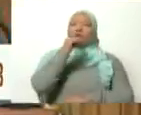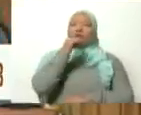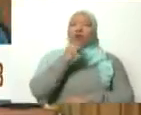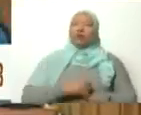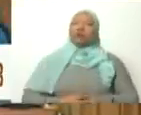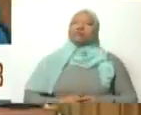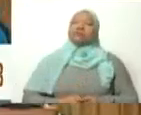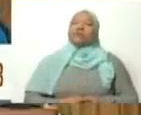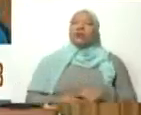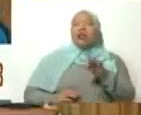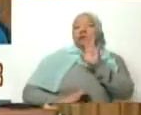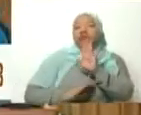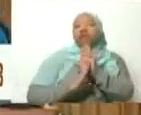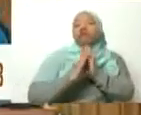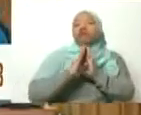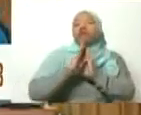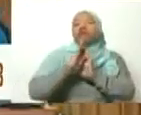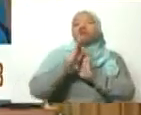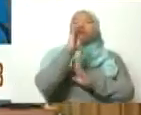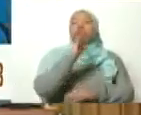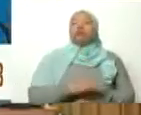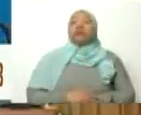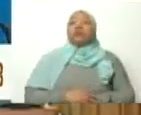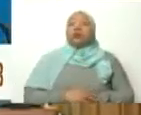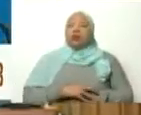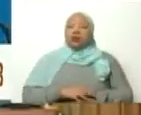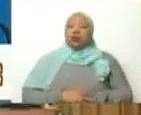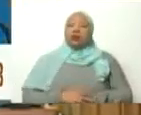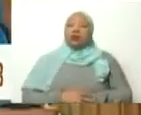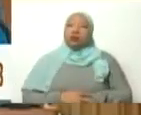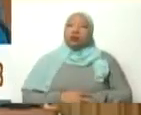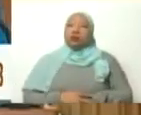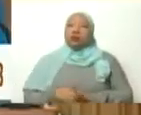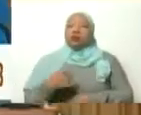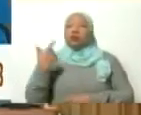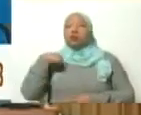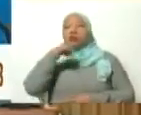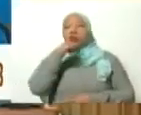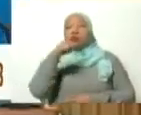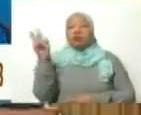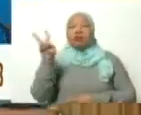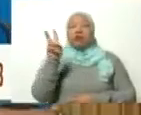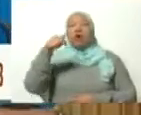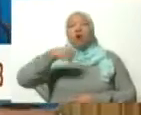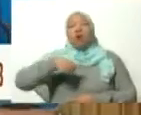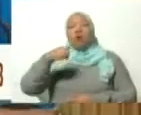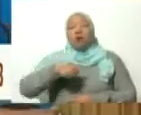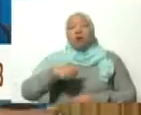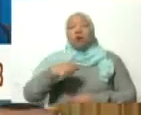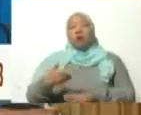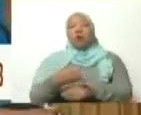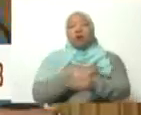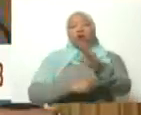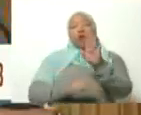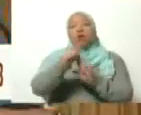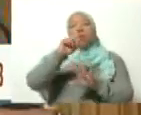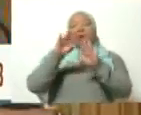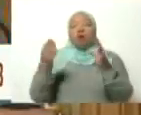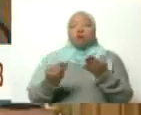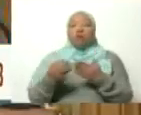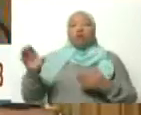encima de la región. Nosotros seguiremos, como lo han dicho por allí, Venezuela hoy tiene una de las tasas de crecimiento más altas del